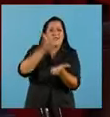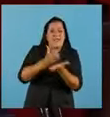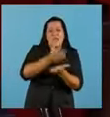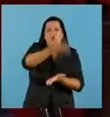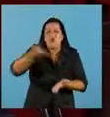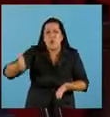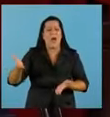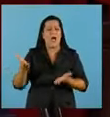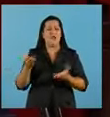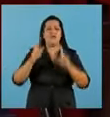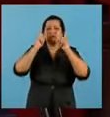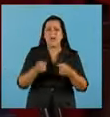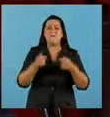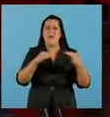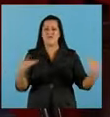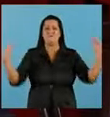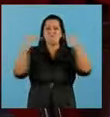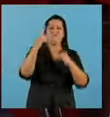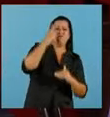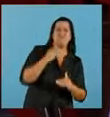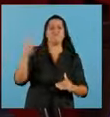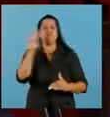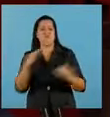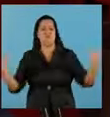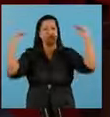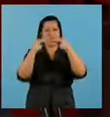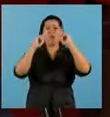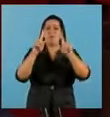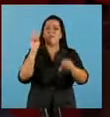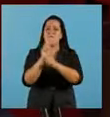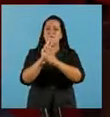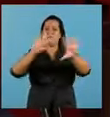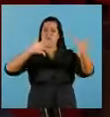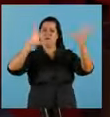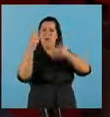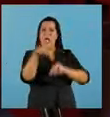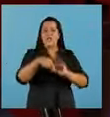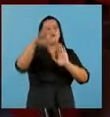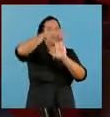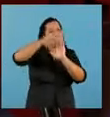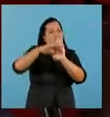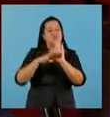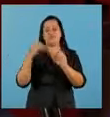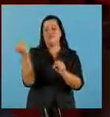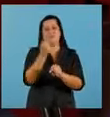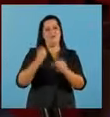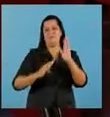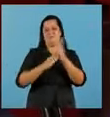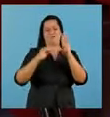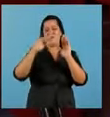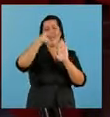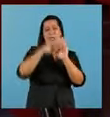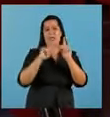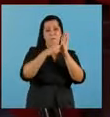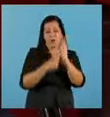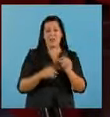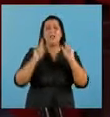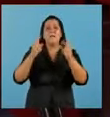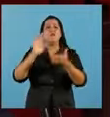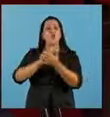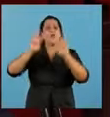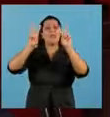humanos, la equidad de género y la protección del medio ambiente. Esos son nuestros principios. En materia de Mercosur,